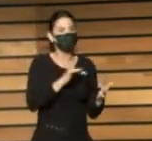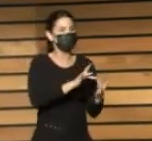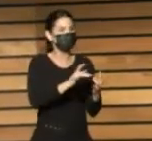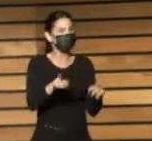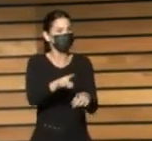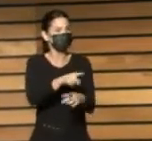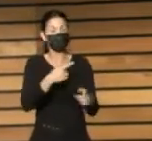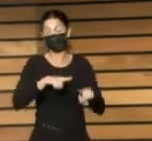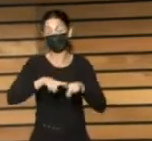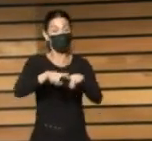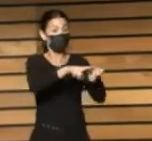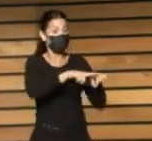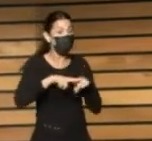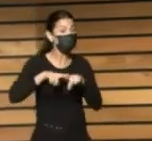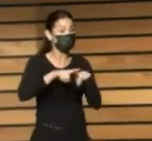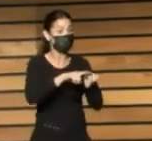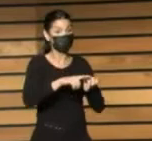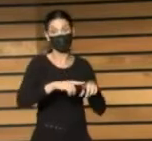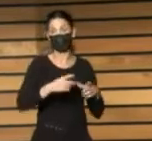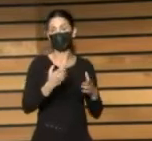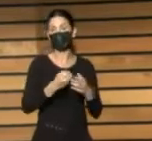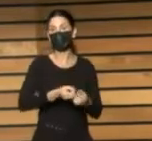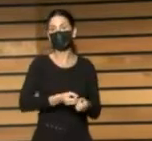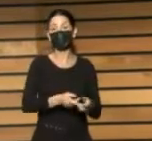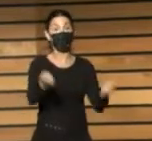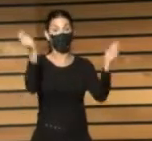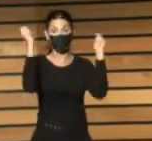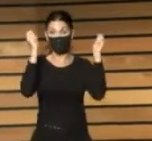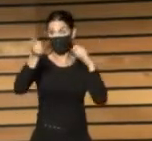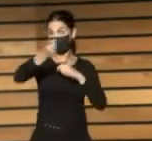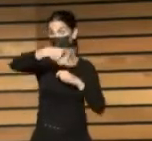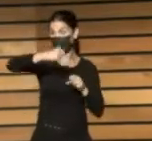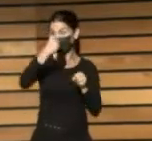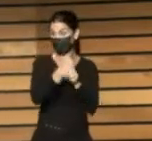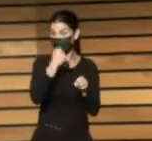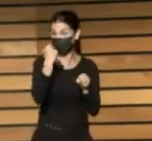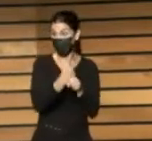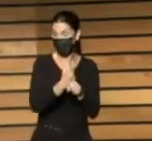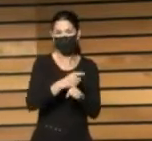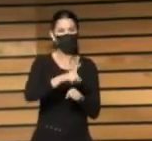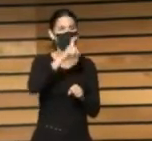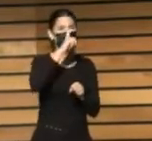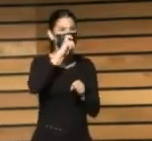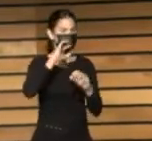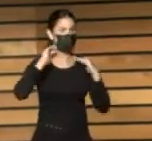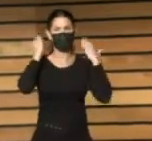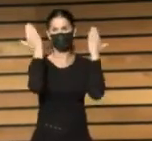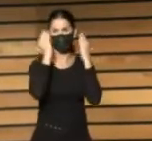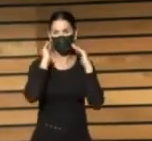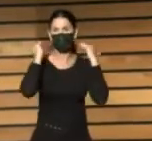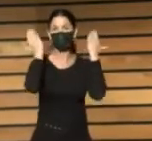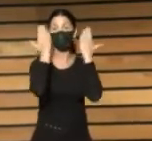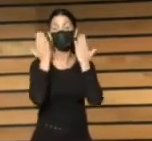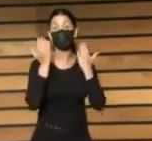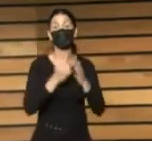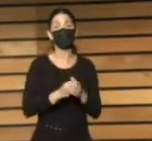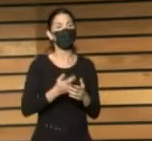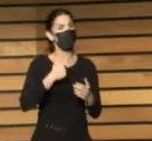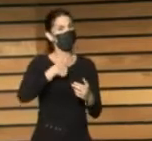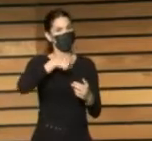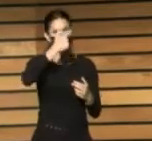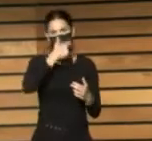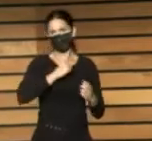otros esa aventura. Enhorabuena por vuestra labor, por muchos años y muchos congresos más, y contar con mi apoyo,